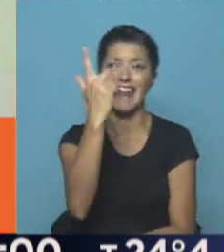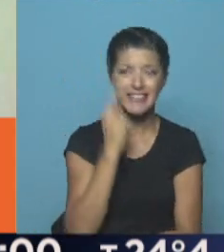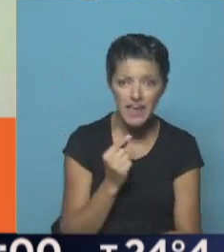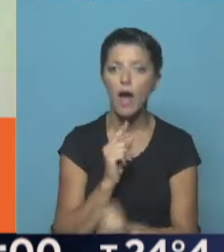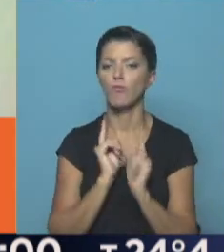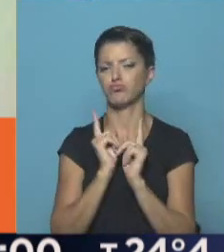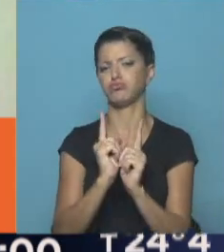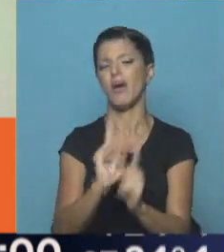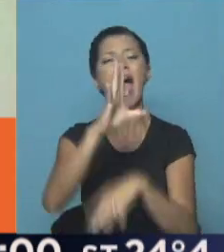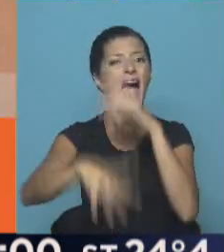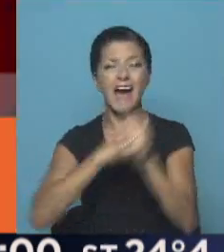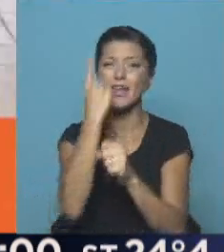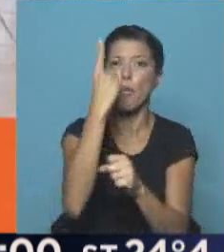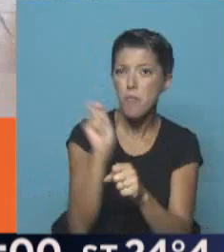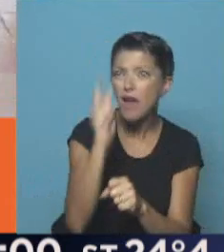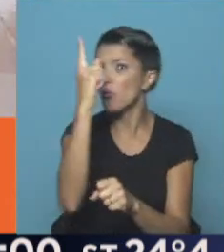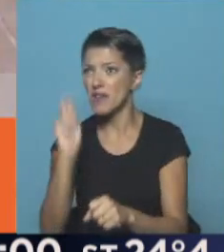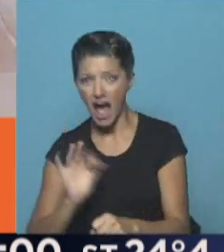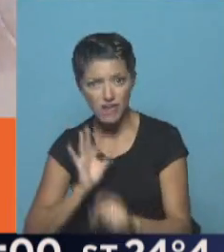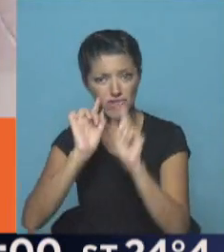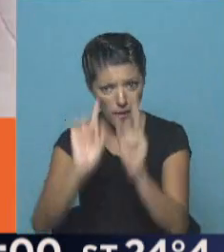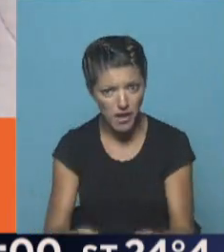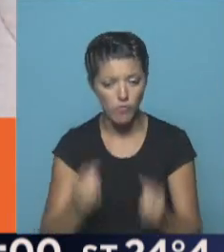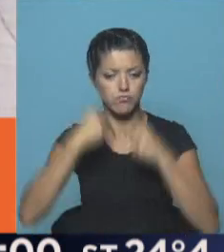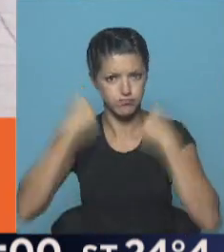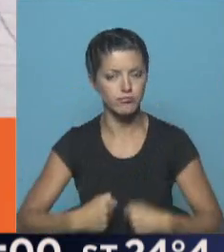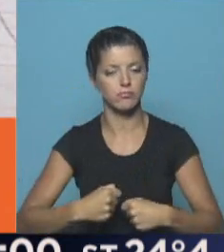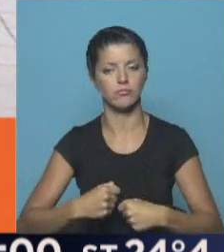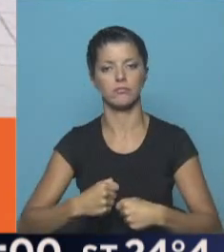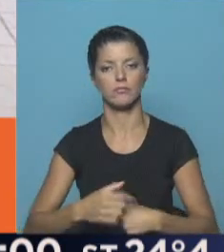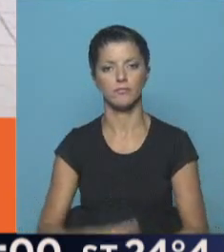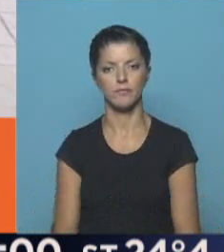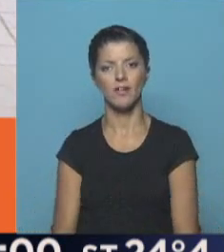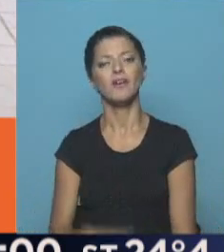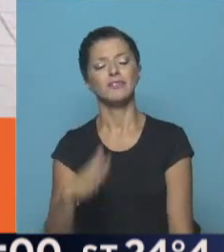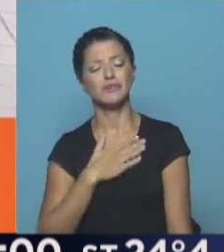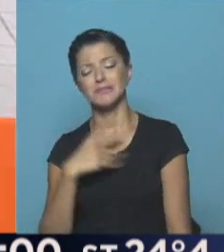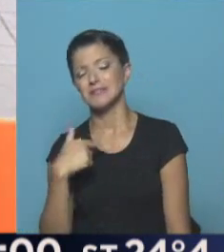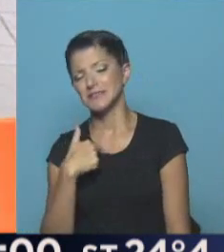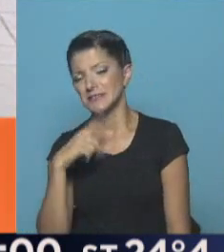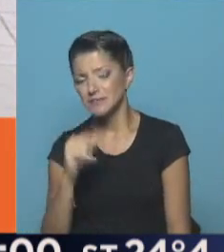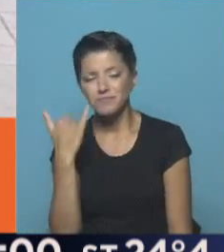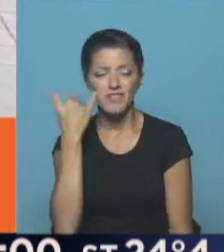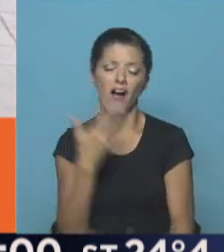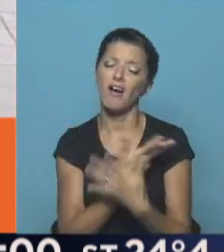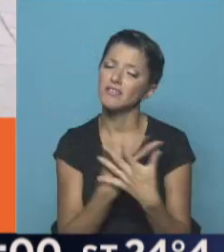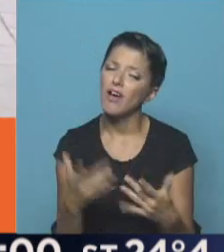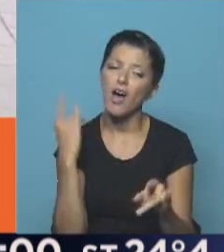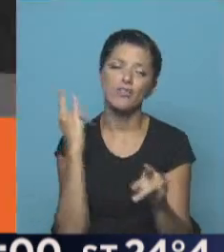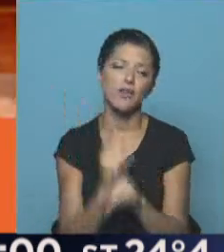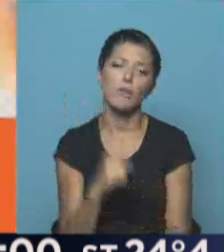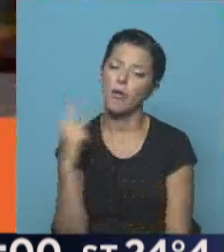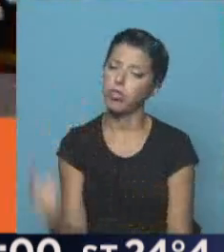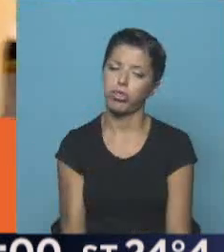días, hasta un mes, un año. Estoy dolida porque ya estamos cansados de estar con lo mismo y lo